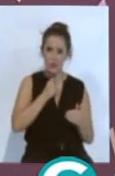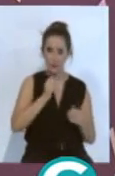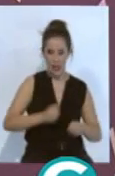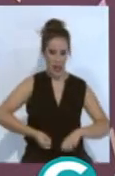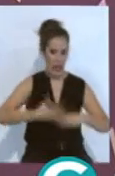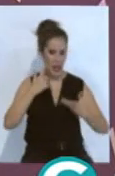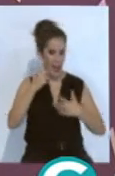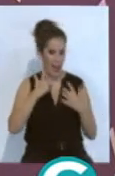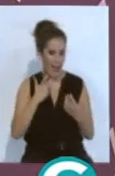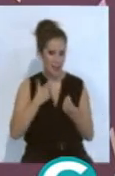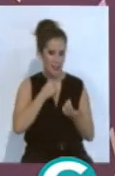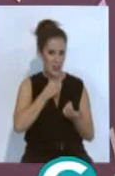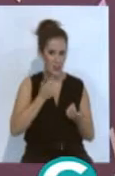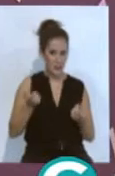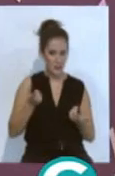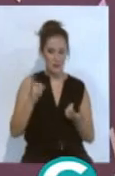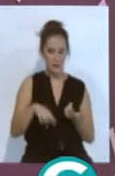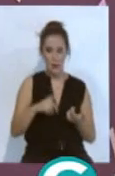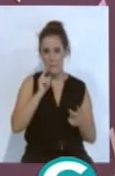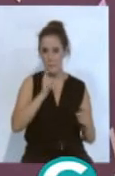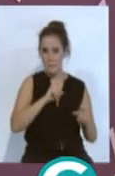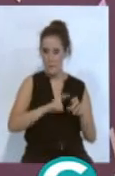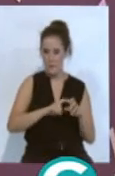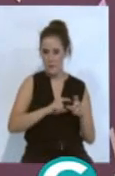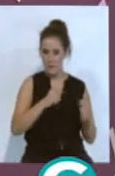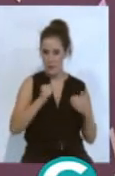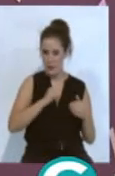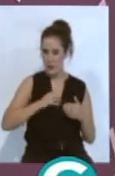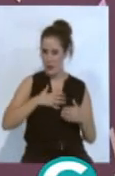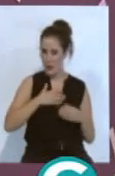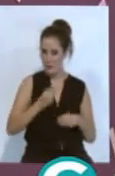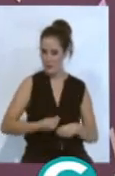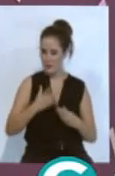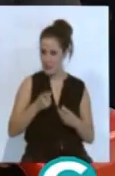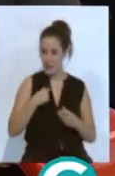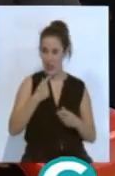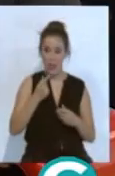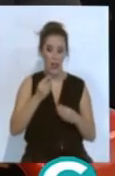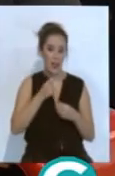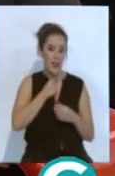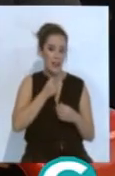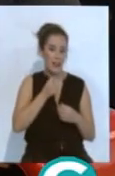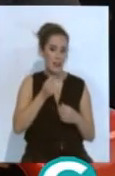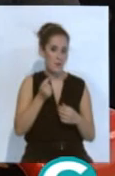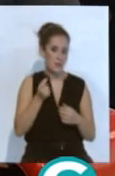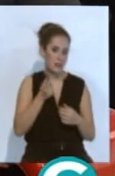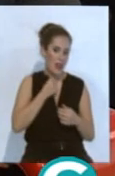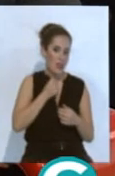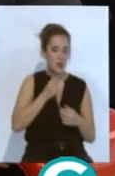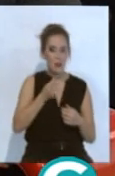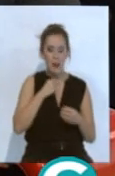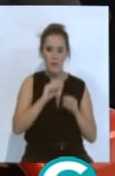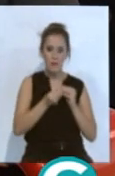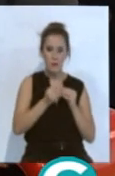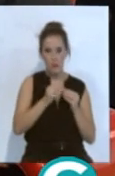natural, de qué personalidad tan genuina, de verdad. Es que su aje era la malaje. Claro. O sea, para ser aje